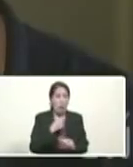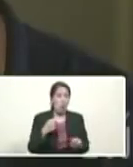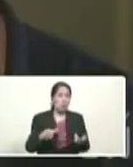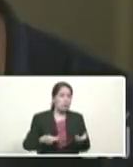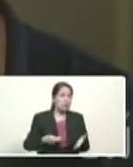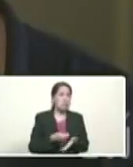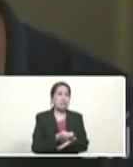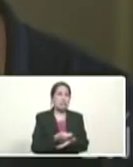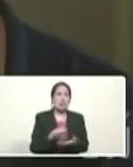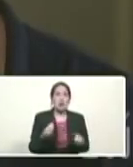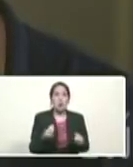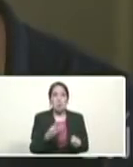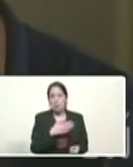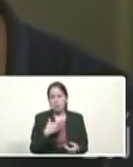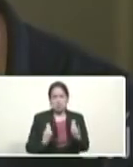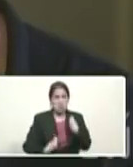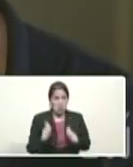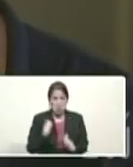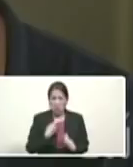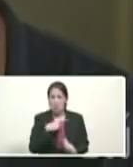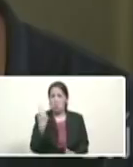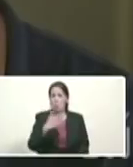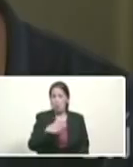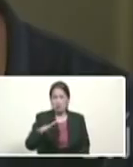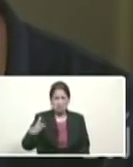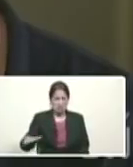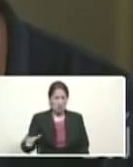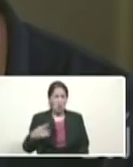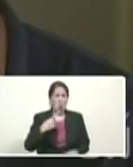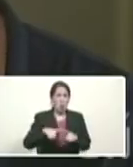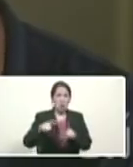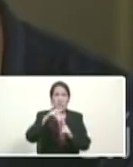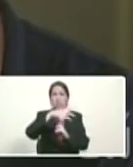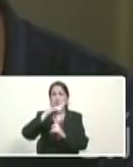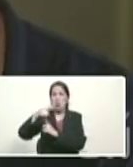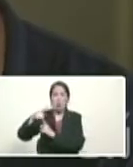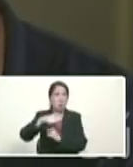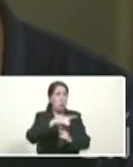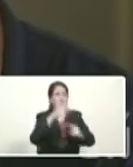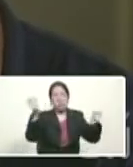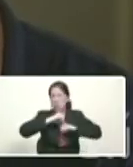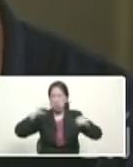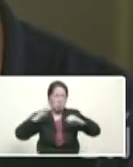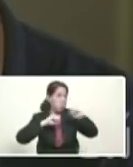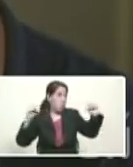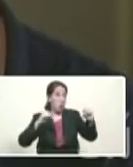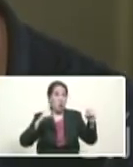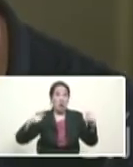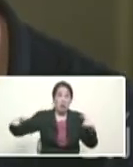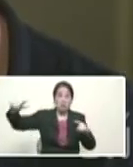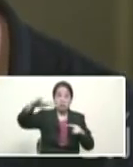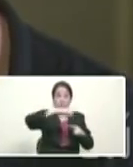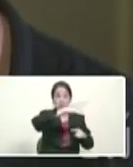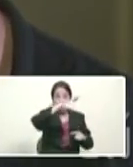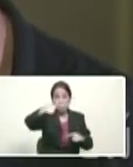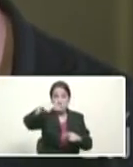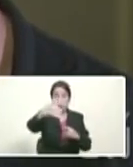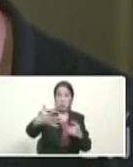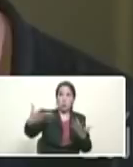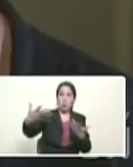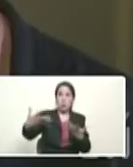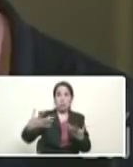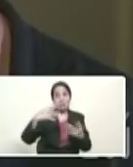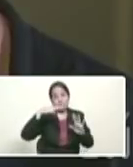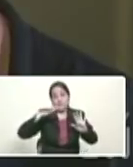preocupaba que podían matar a gente inocente al volar un dron con tantos explosivos directamente sobre el público ese fue el riesgo que